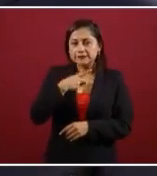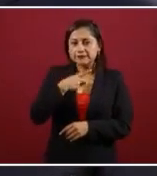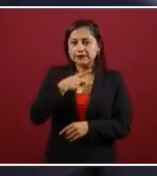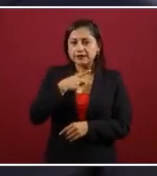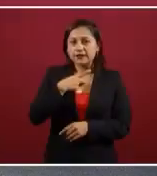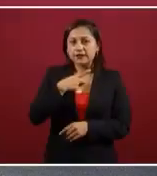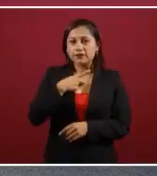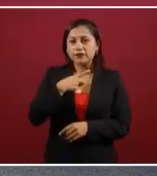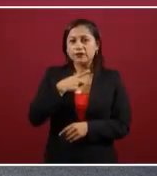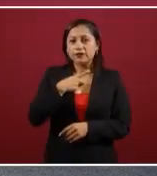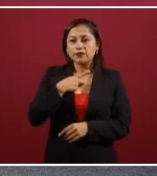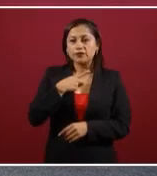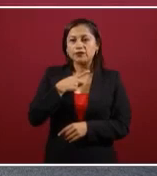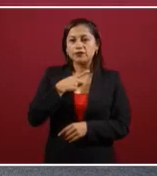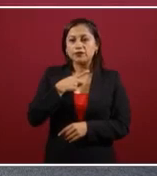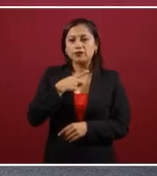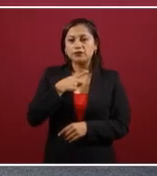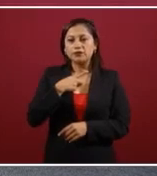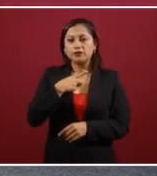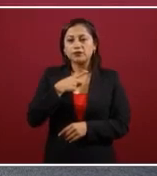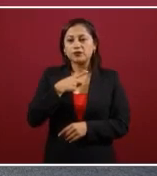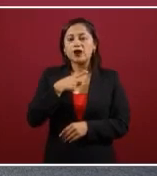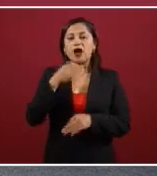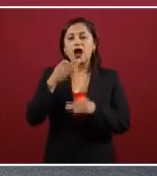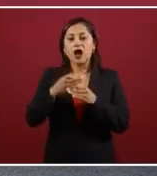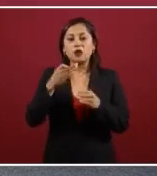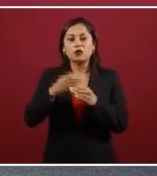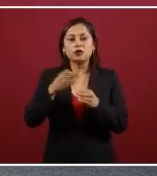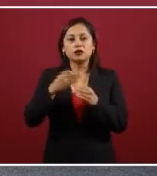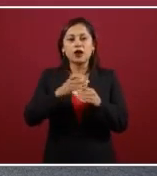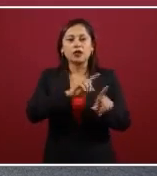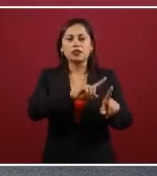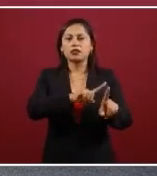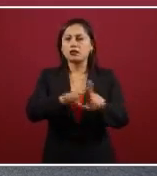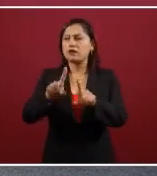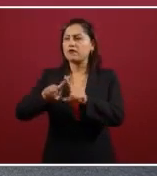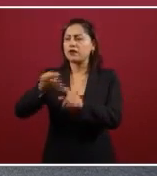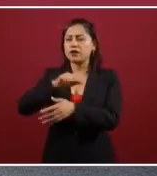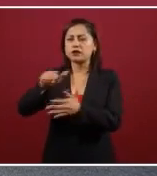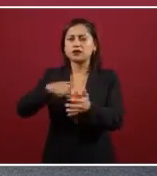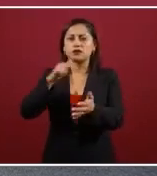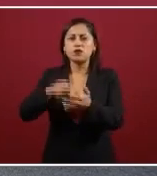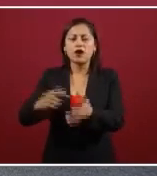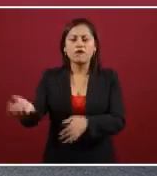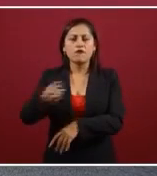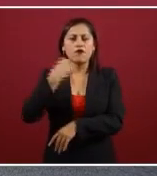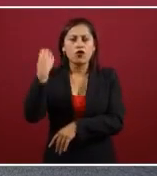dieron a conocer que se siguen haciendo foros y están participando